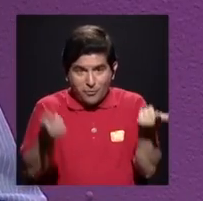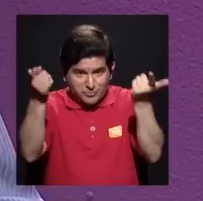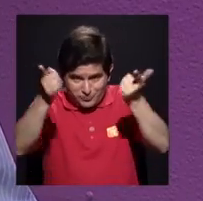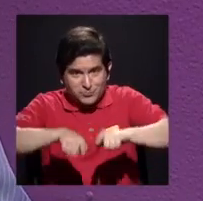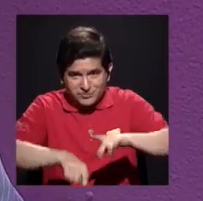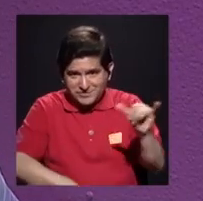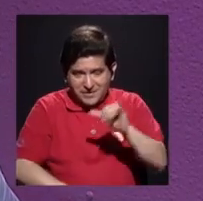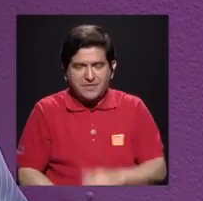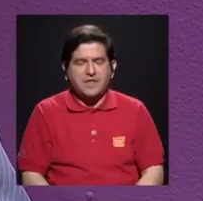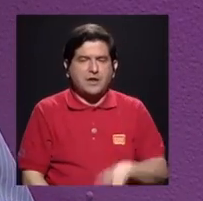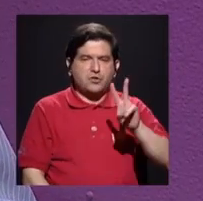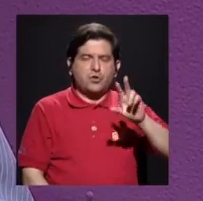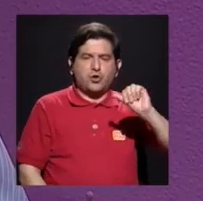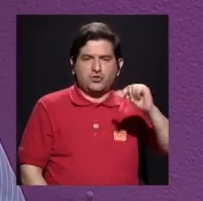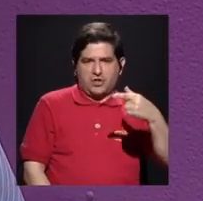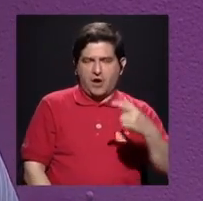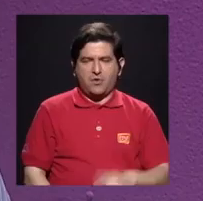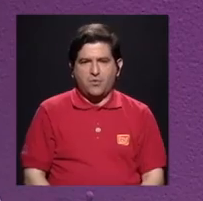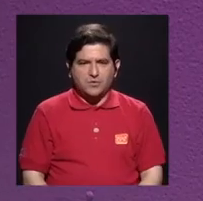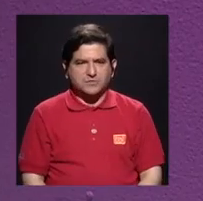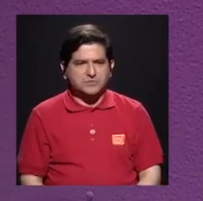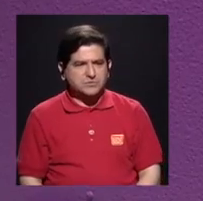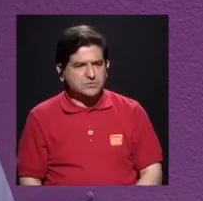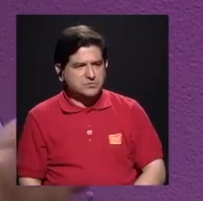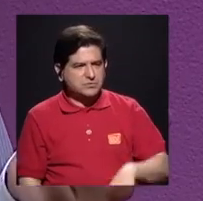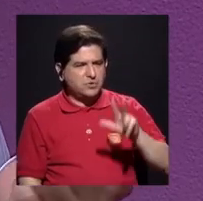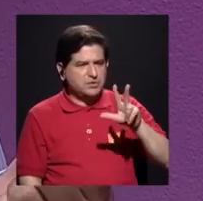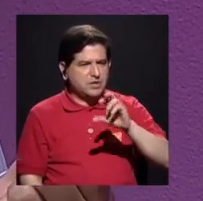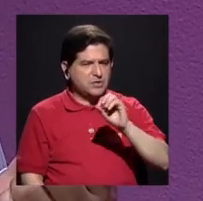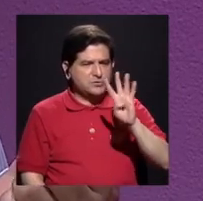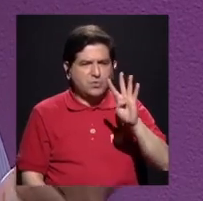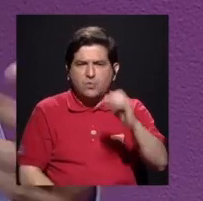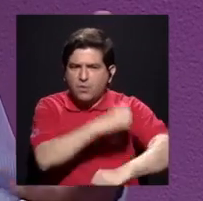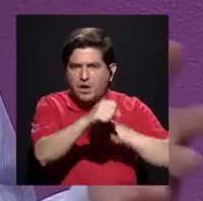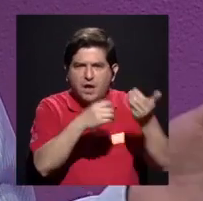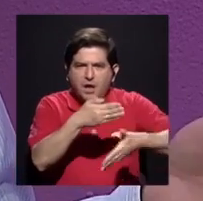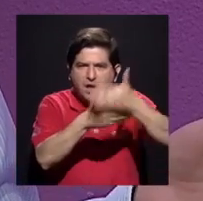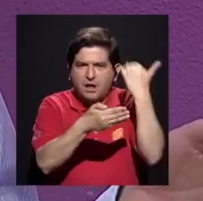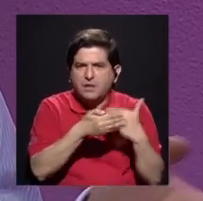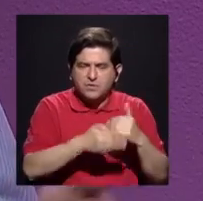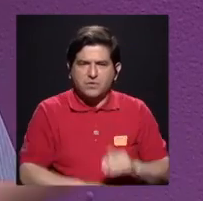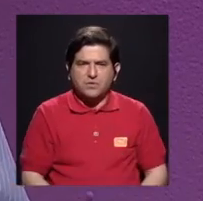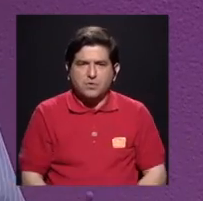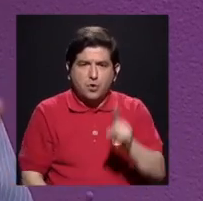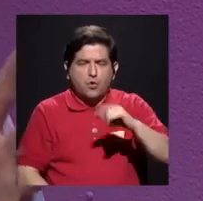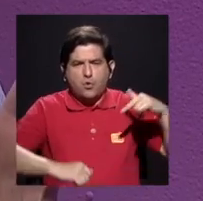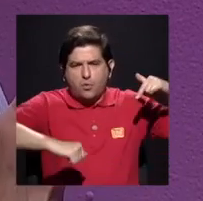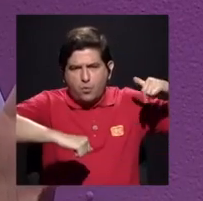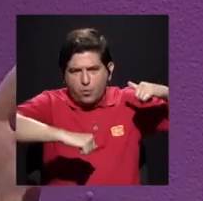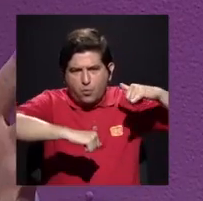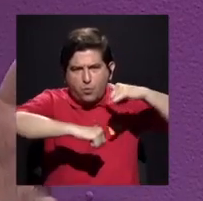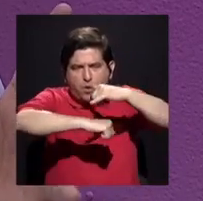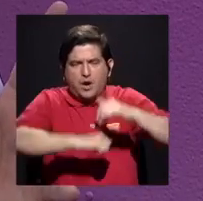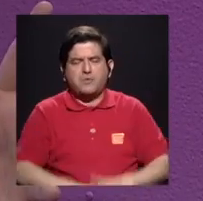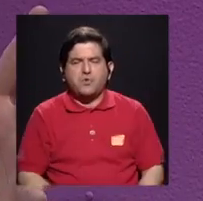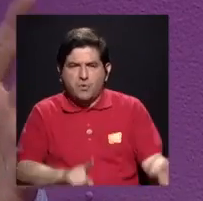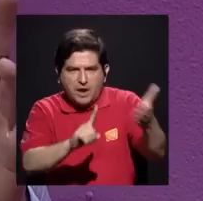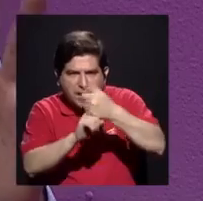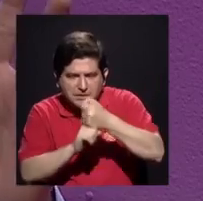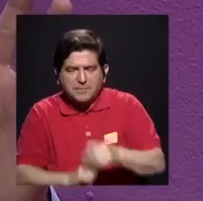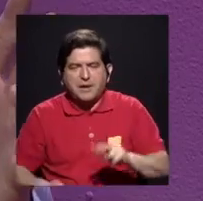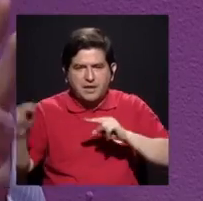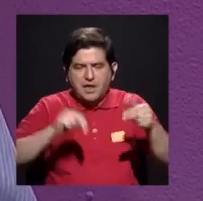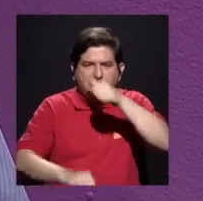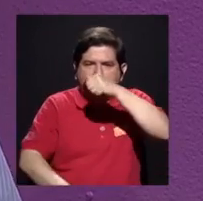el 2 de agosto hace hace tres o cuatro años qué un avión que habiendo decomisado al